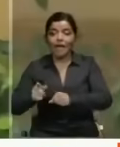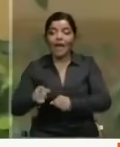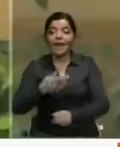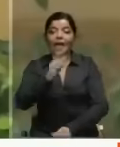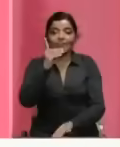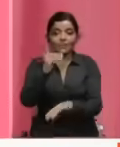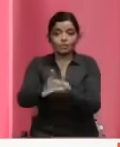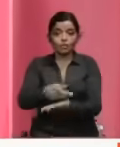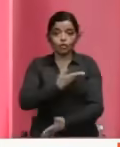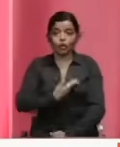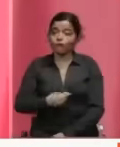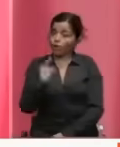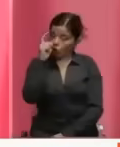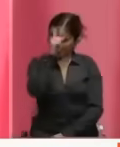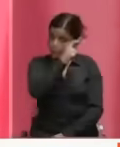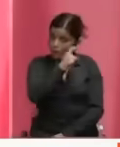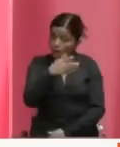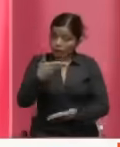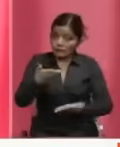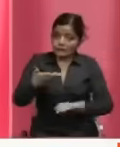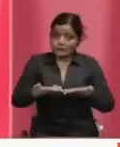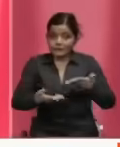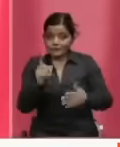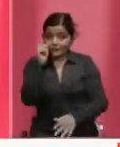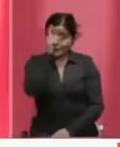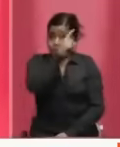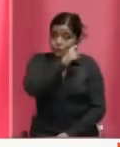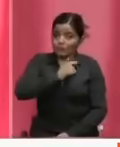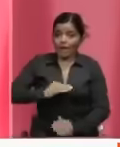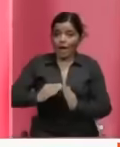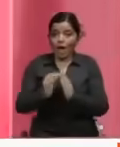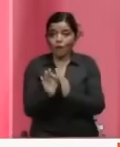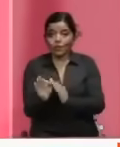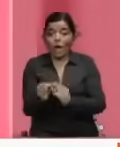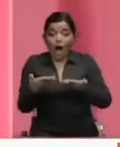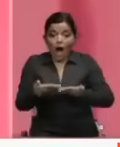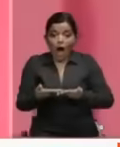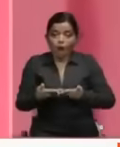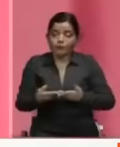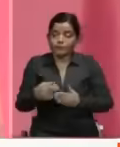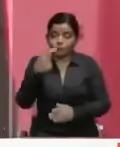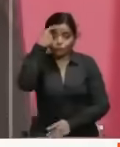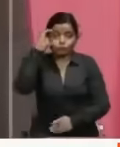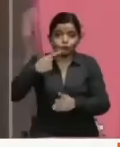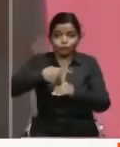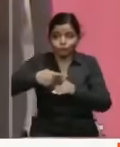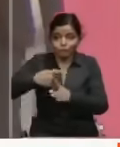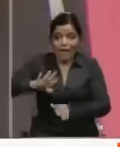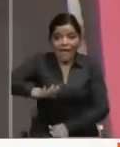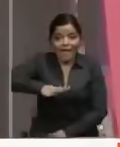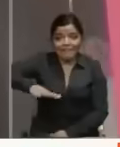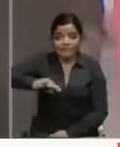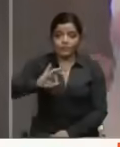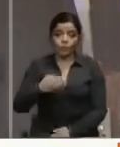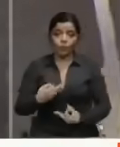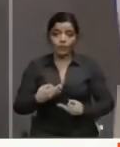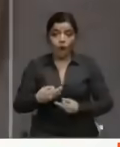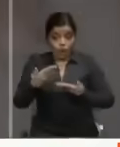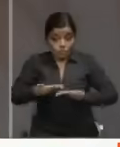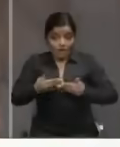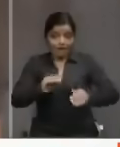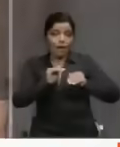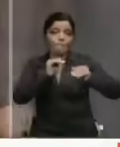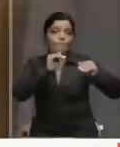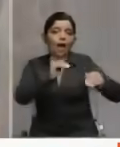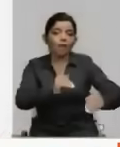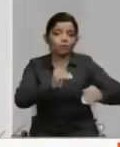es bien compleja. Es la encrucijada que enfrenta la moneda en medio de la crisis de seguridad. Respaldar o no en su cargo al general director de Carabineros tras